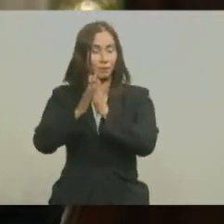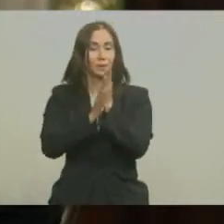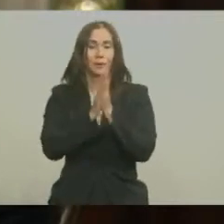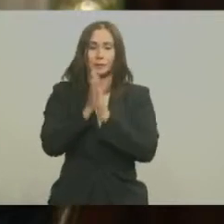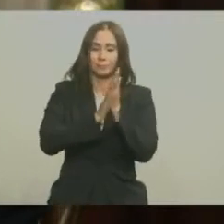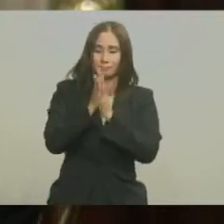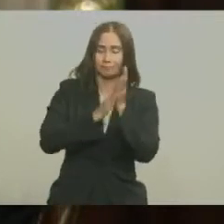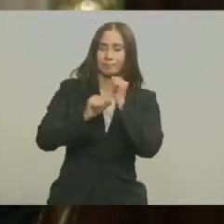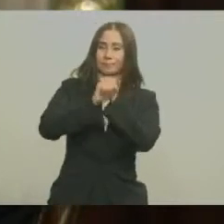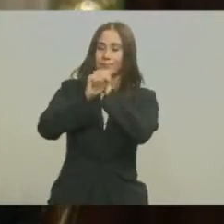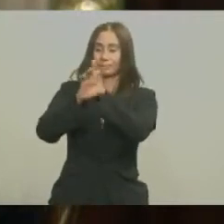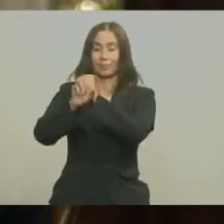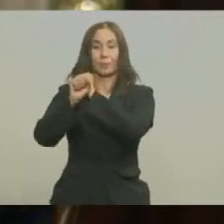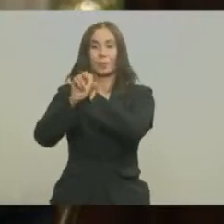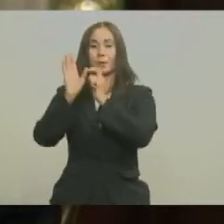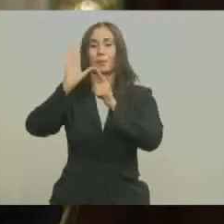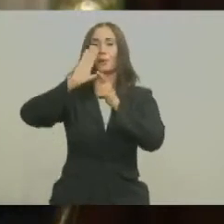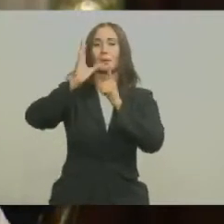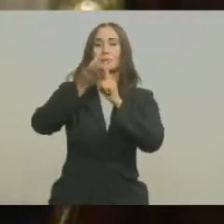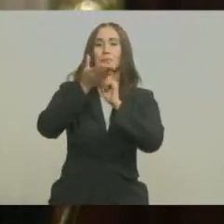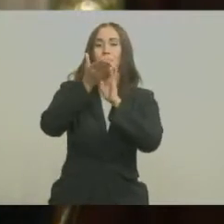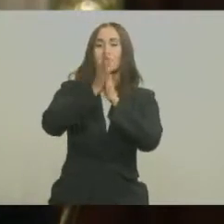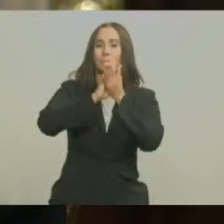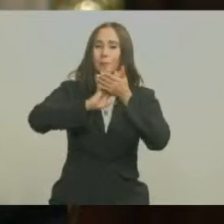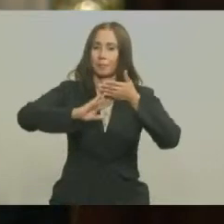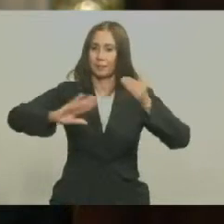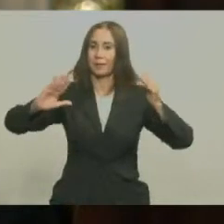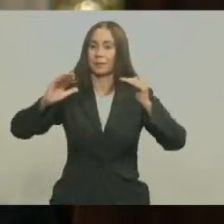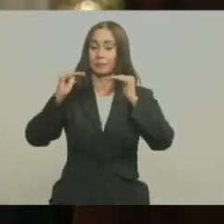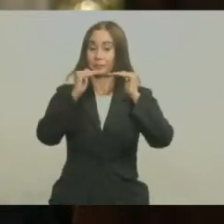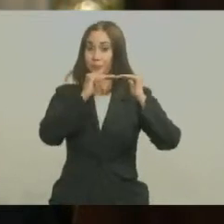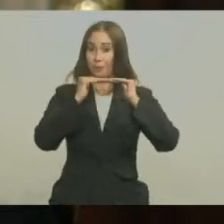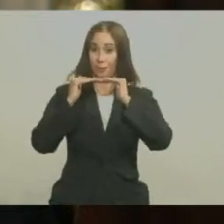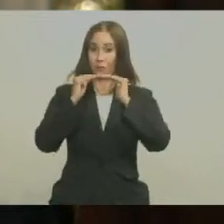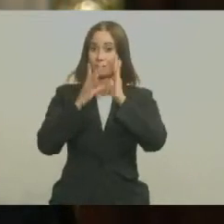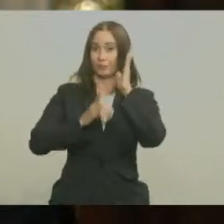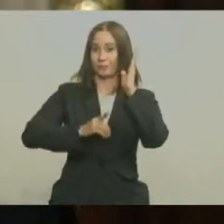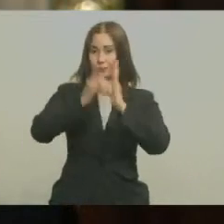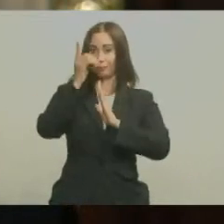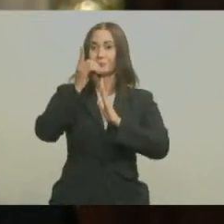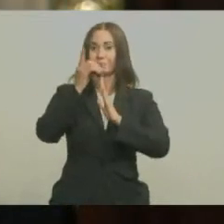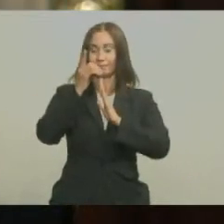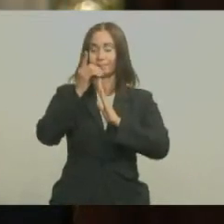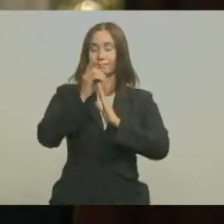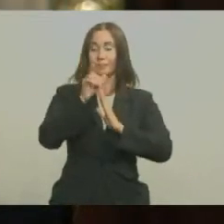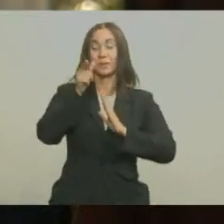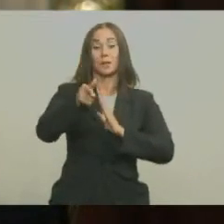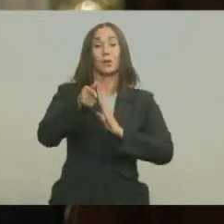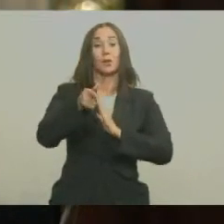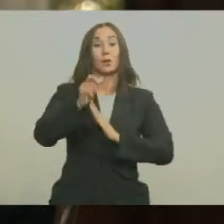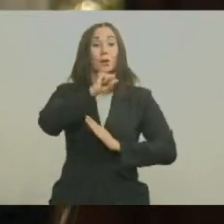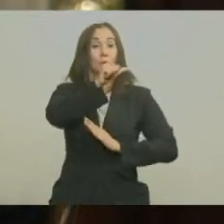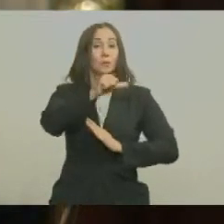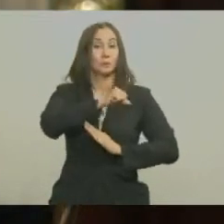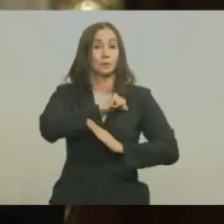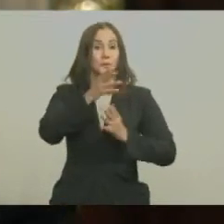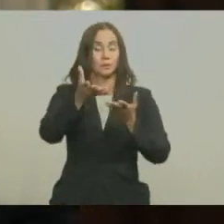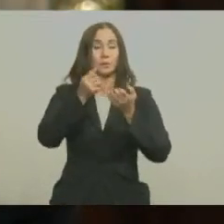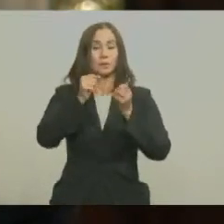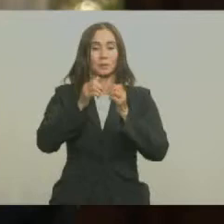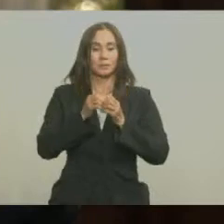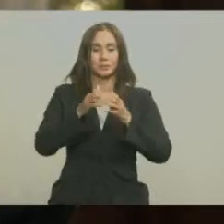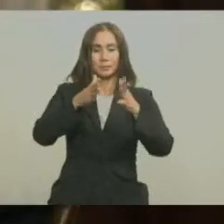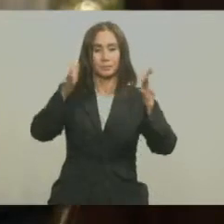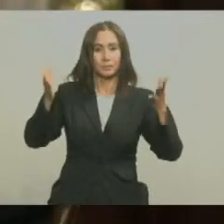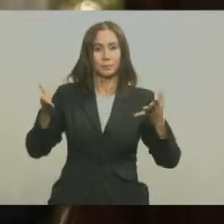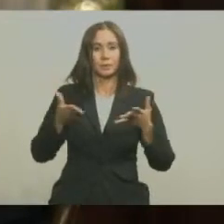la promoción de una cultura de paz, igualdad y derechos. Con esta acción, nos proponemos